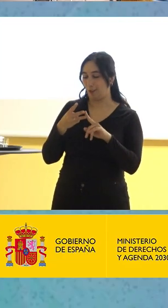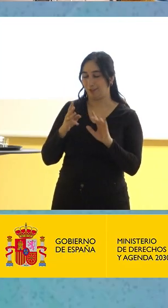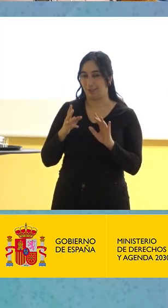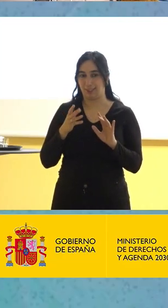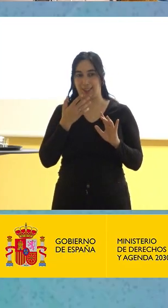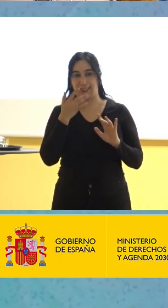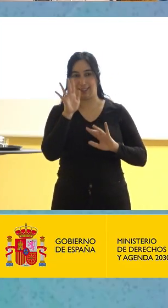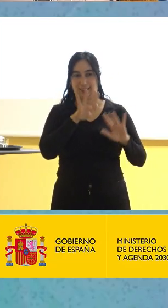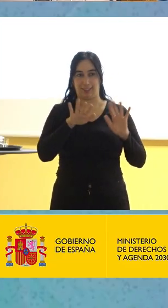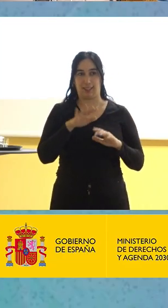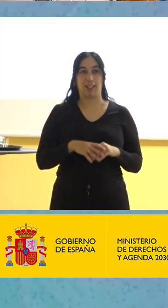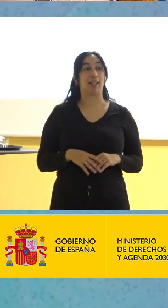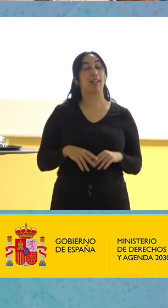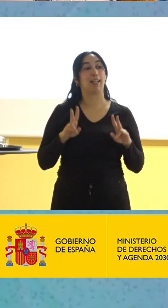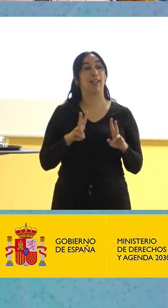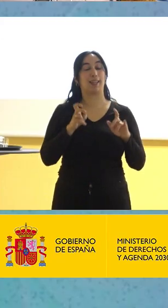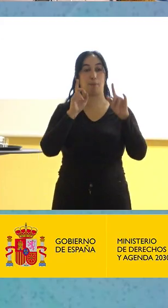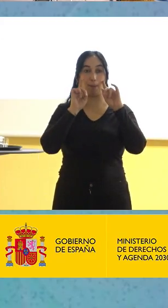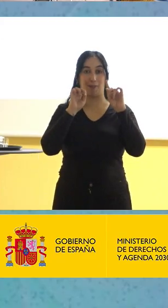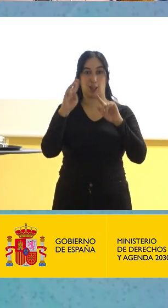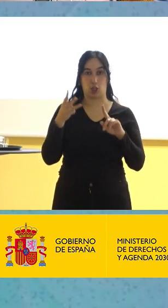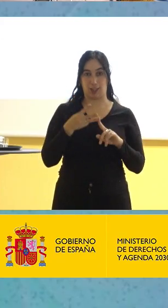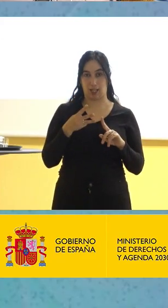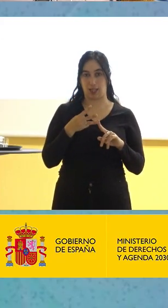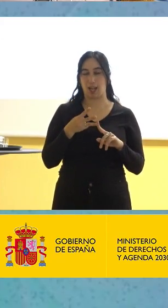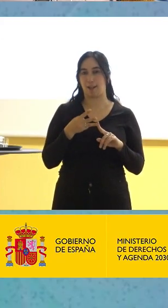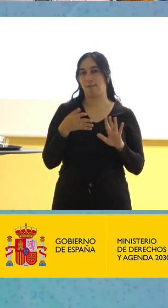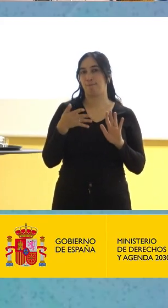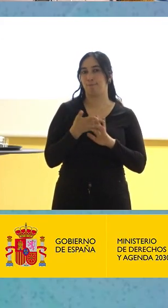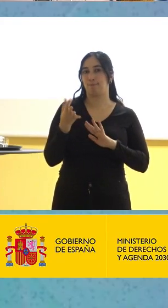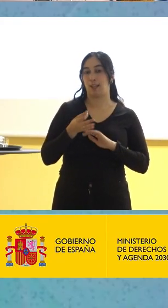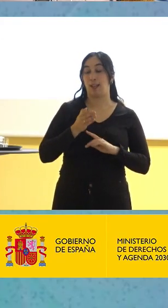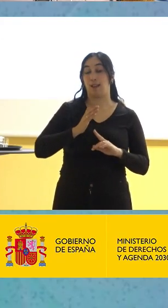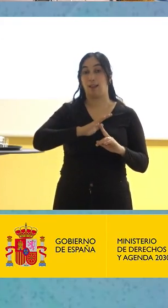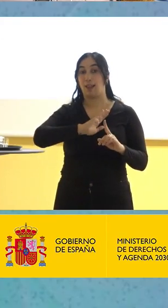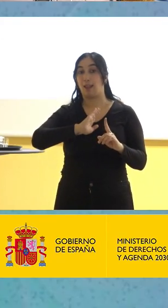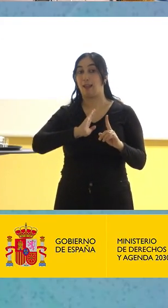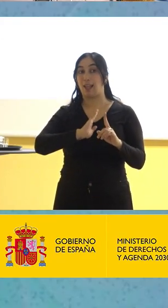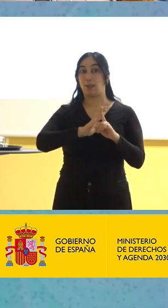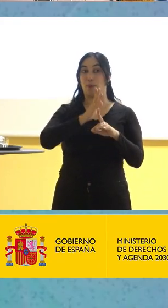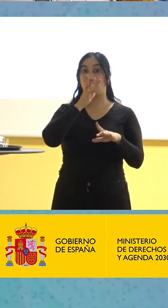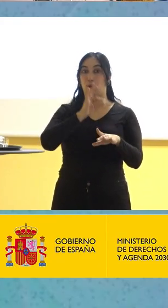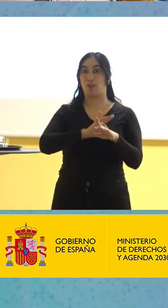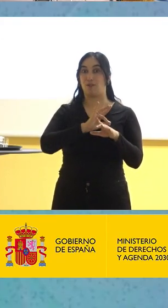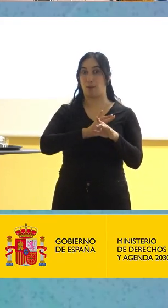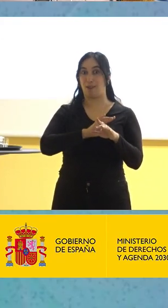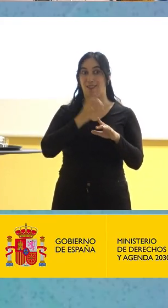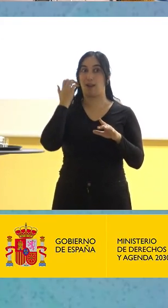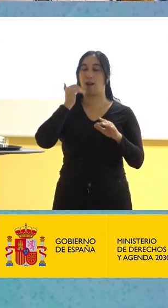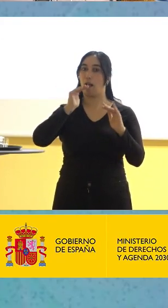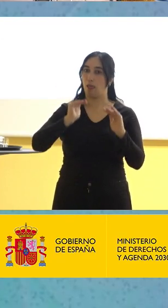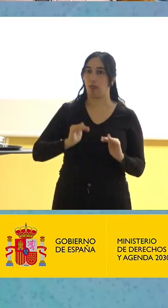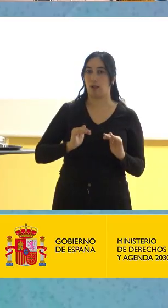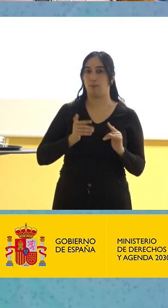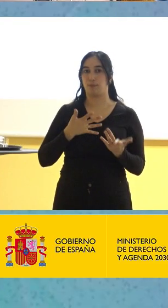si no me... Bueno, pues en cuanto a la prevención terciaria, ¿no?, que se trata de mitigar el impacto de la enfermedad rara, ¿no? Entonces, ¿qué